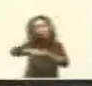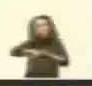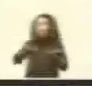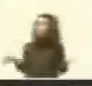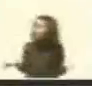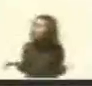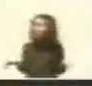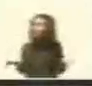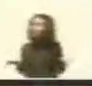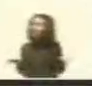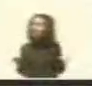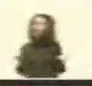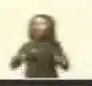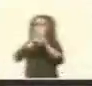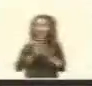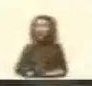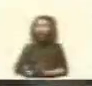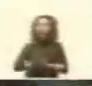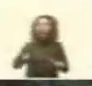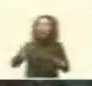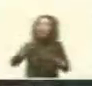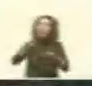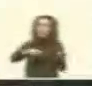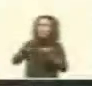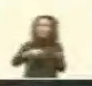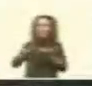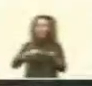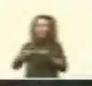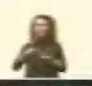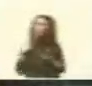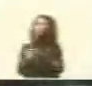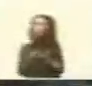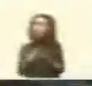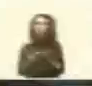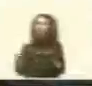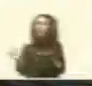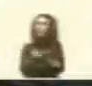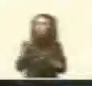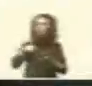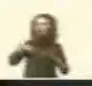desahuciados. Prometieron soluciones y está visto y comprobado que todo lo han empeorado.